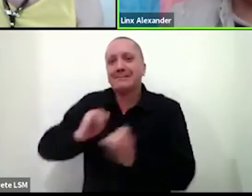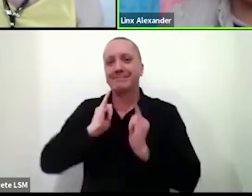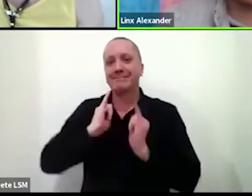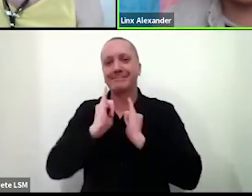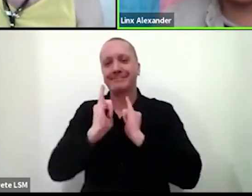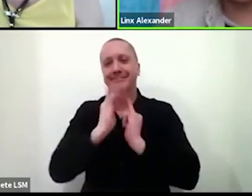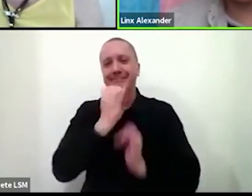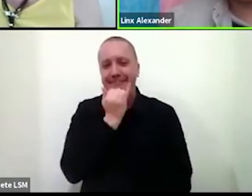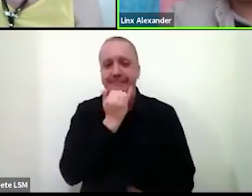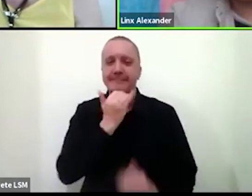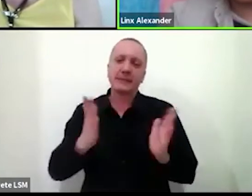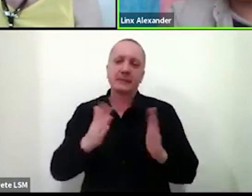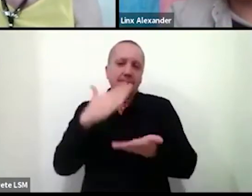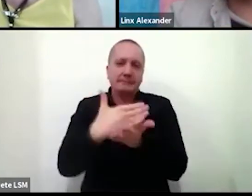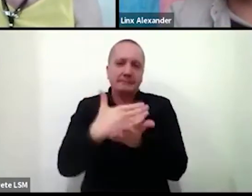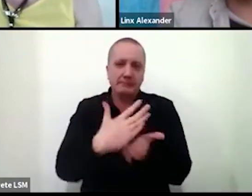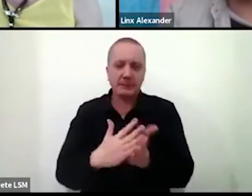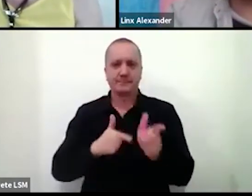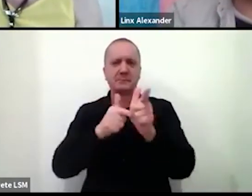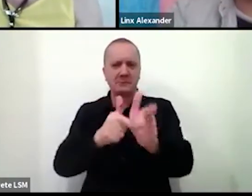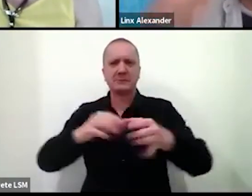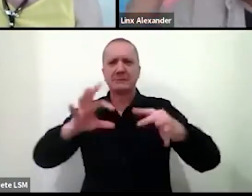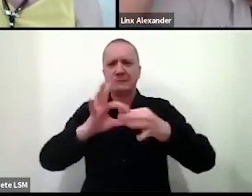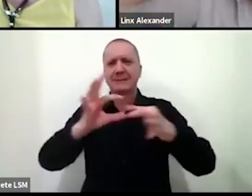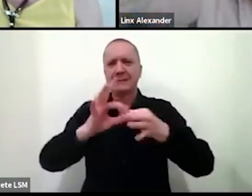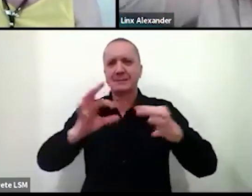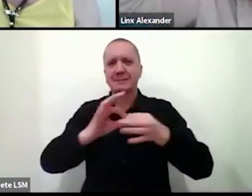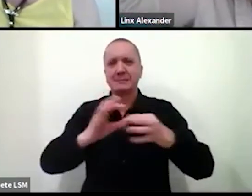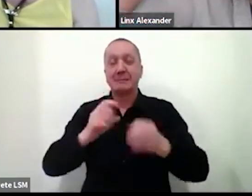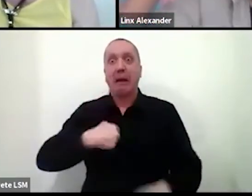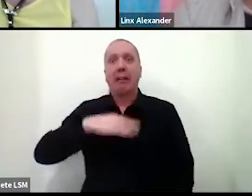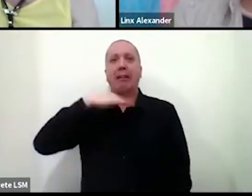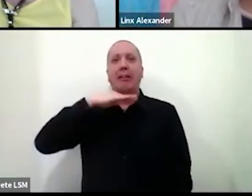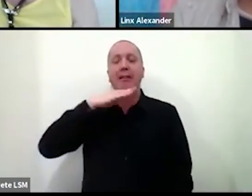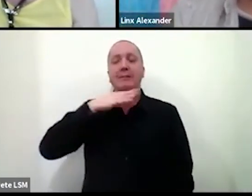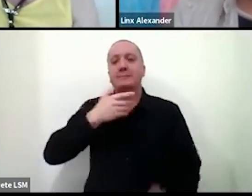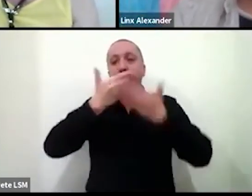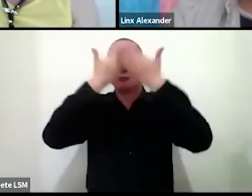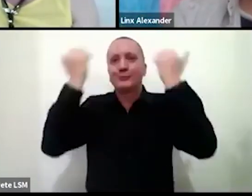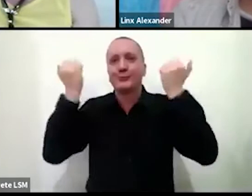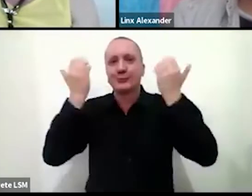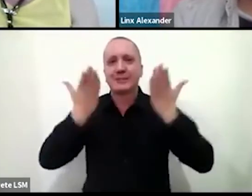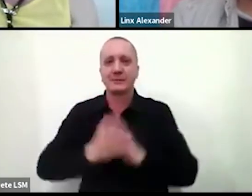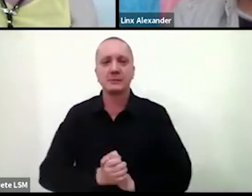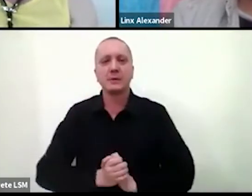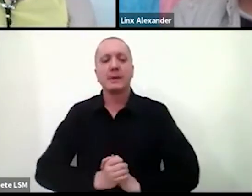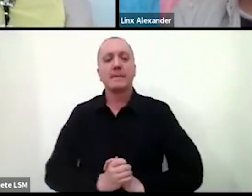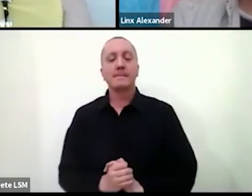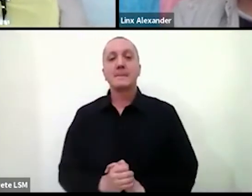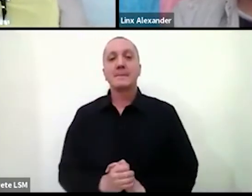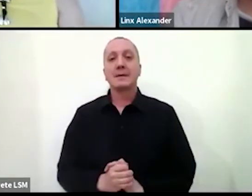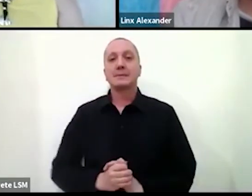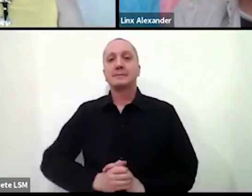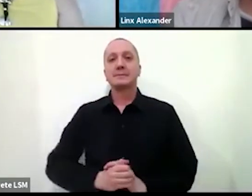okay. Sí. Nos habíamos dado cuenta en la transmisión que no se estaba viendo,